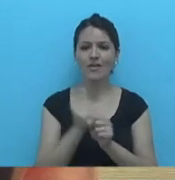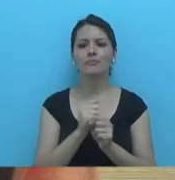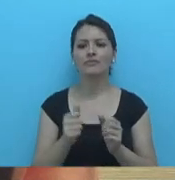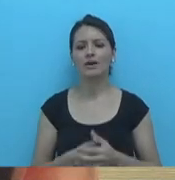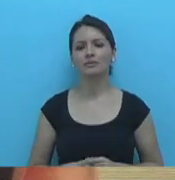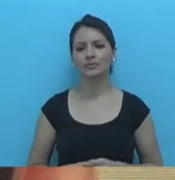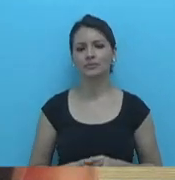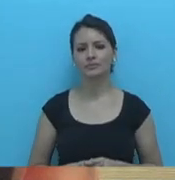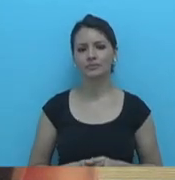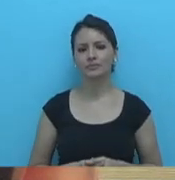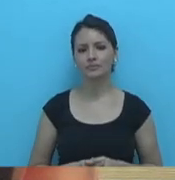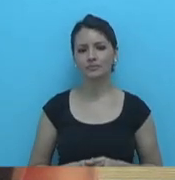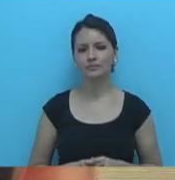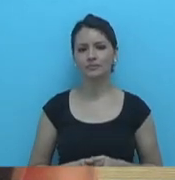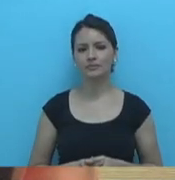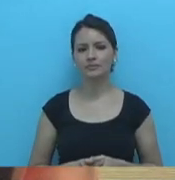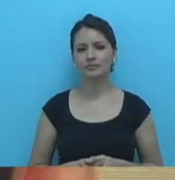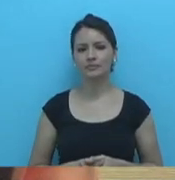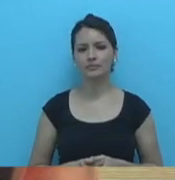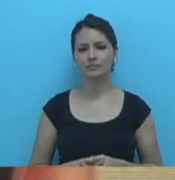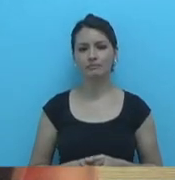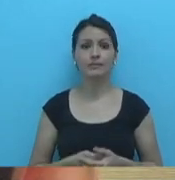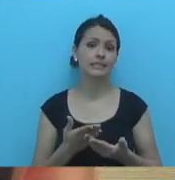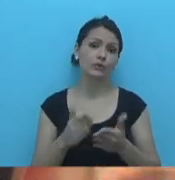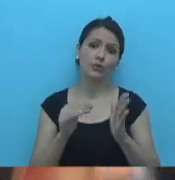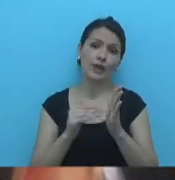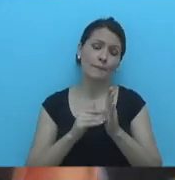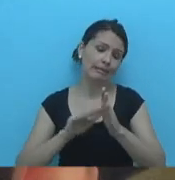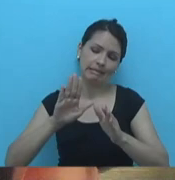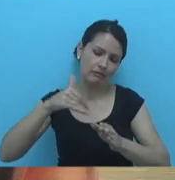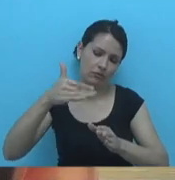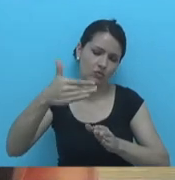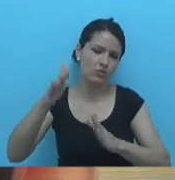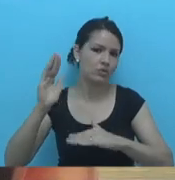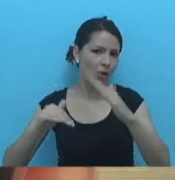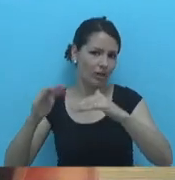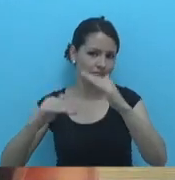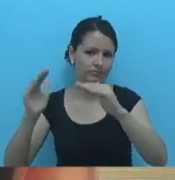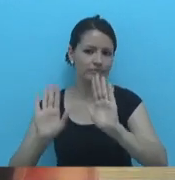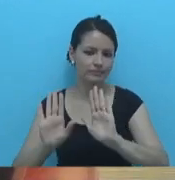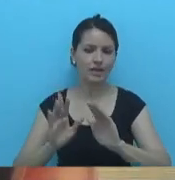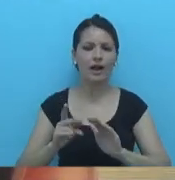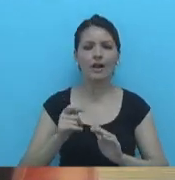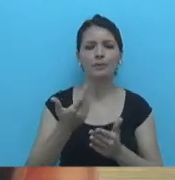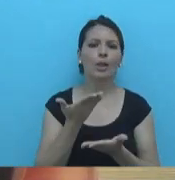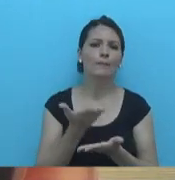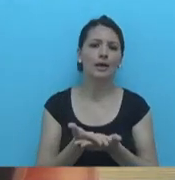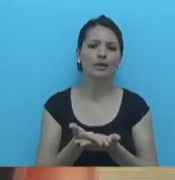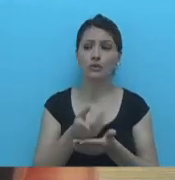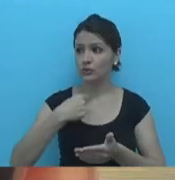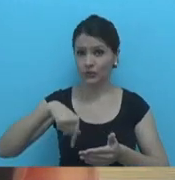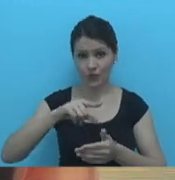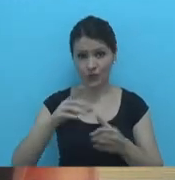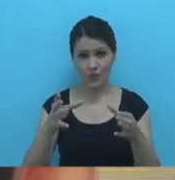en ese sentido ya quedará por supuesto en el marco de la ejecución de la norma, pero insisto, anticipamos por lo menos de nuestra